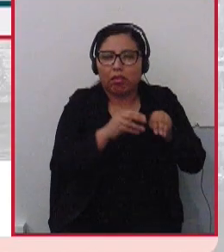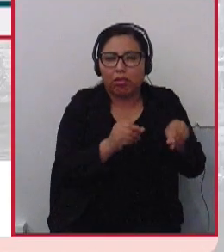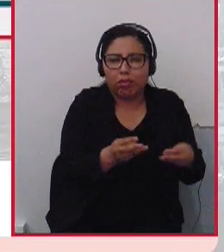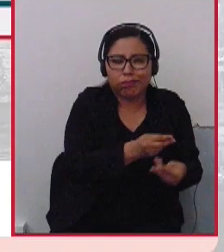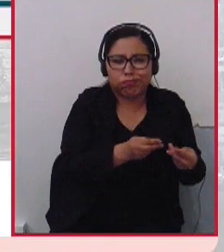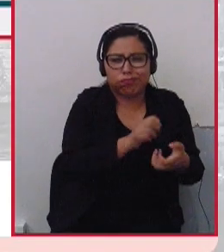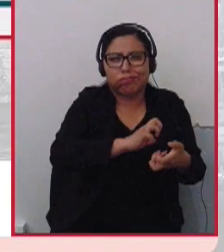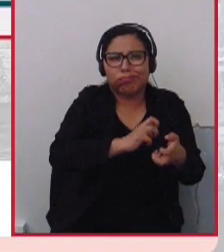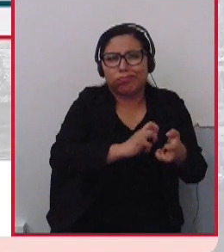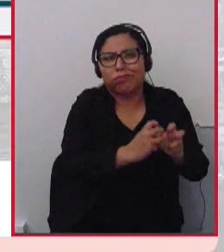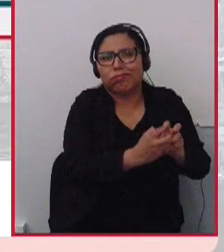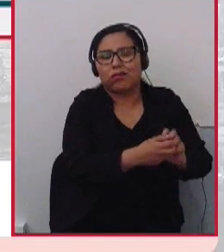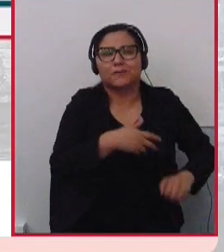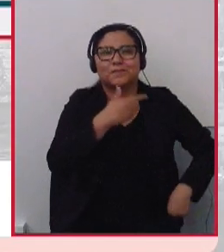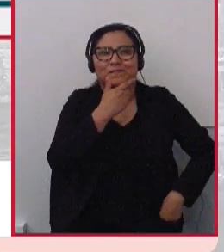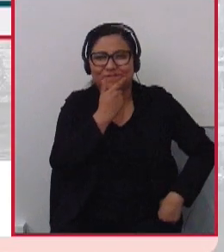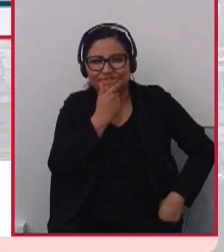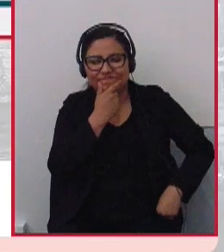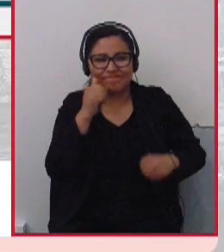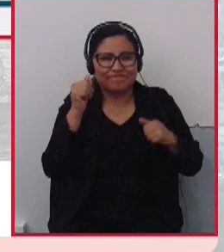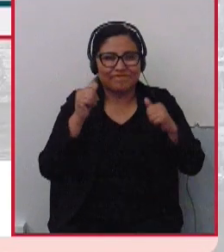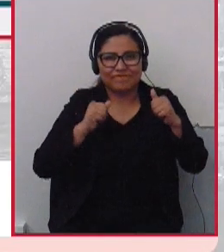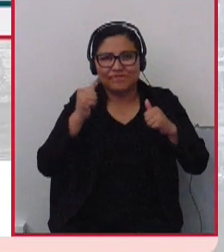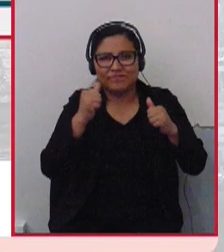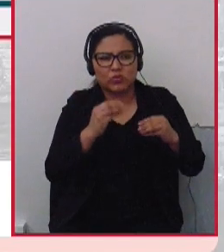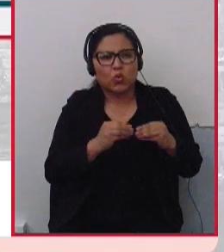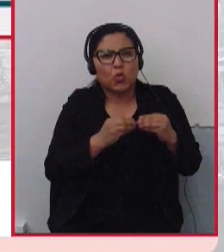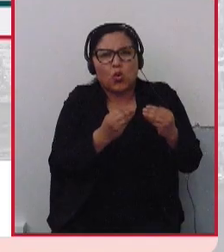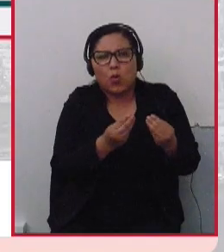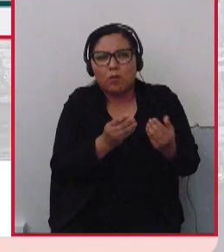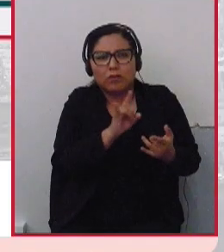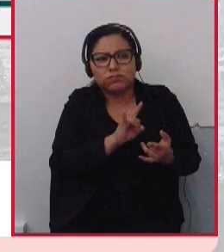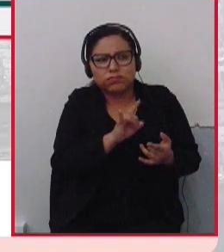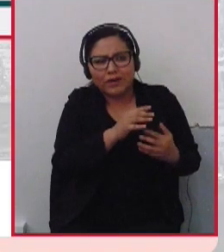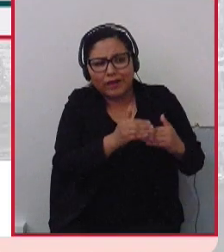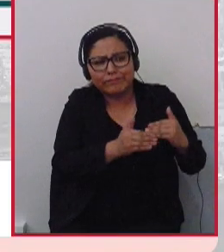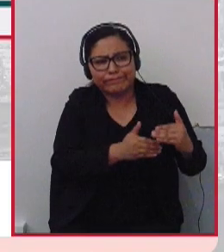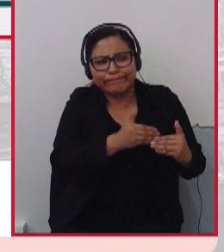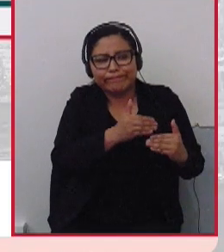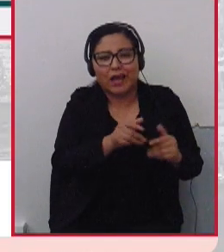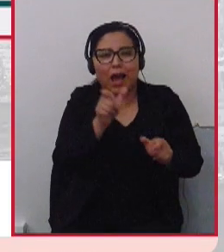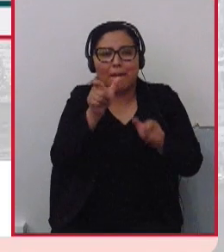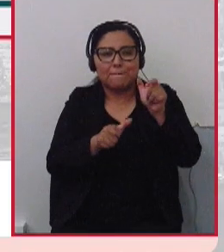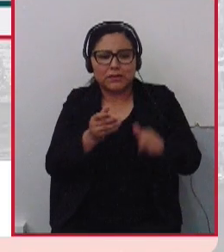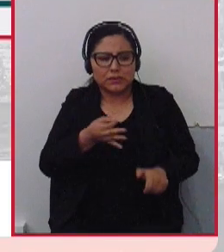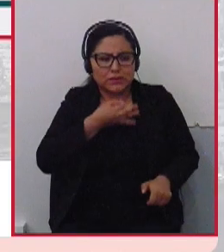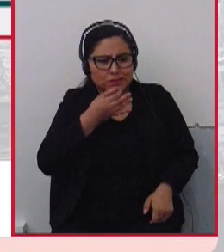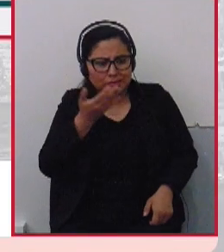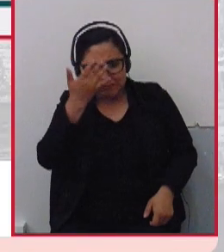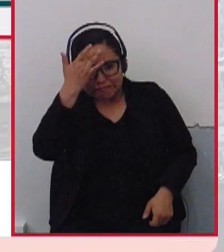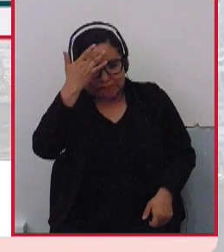bastante incertidumbre en el manejo de las pulpas, personal sin ninguna experiencia,